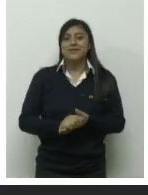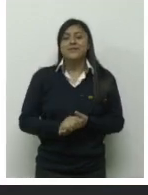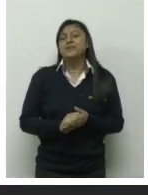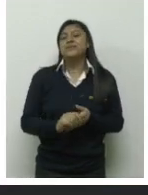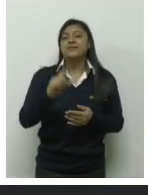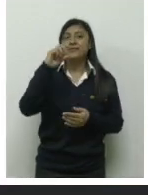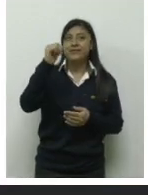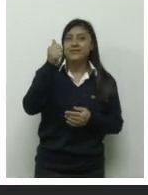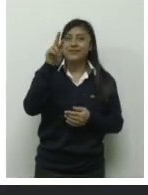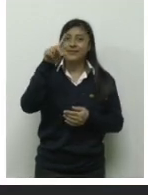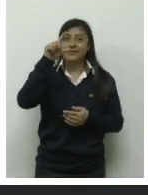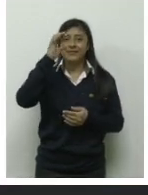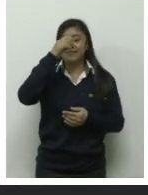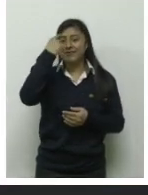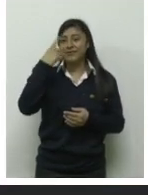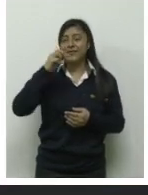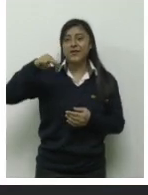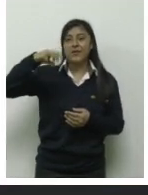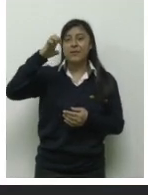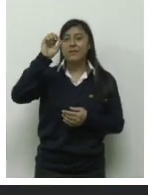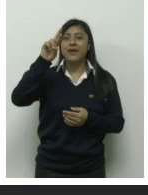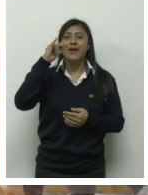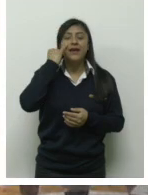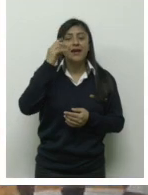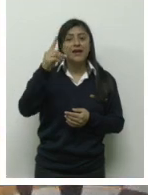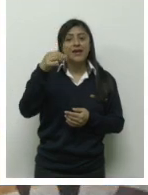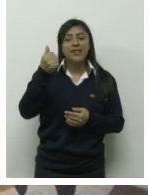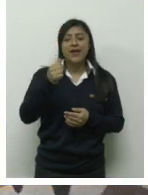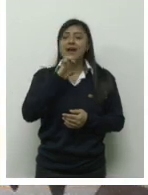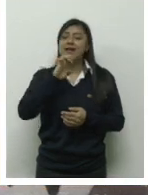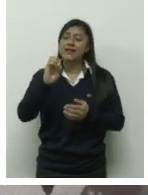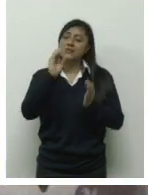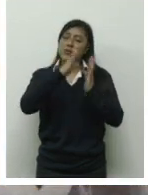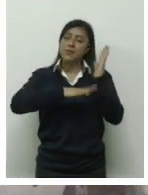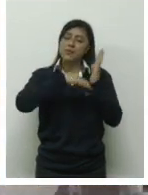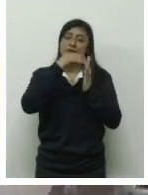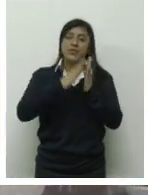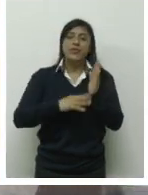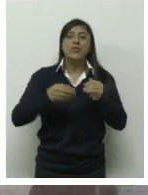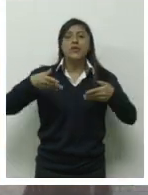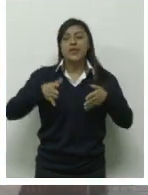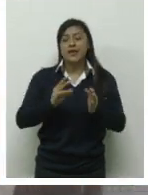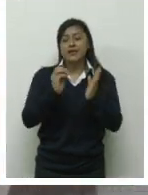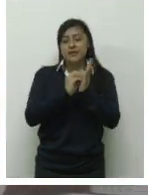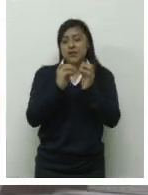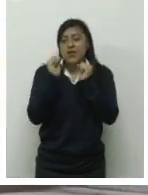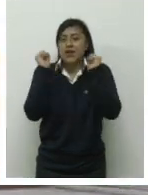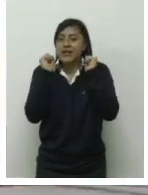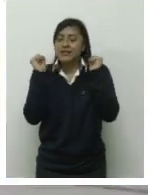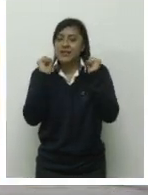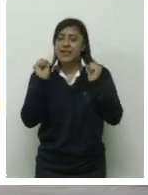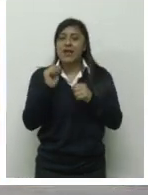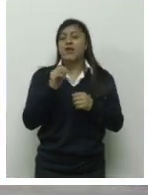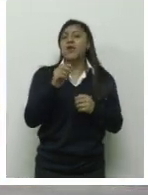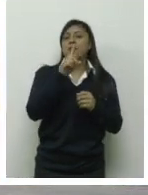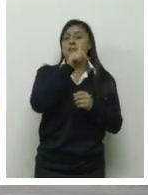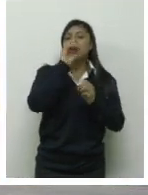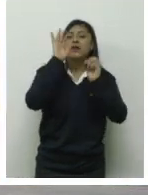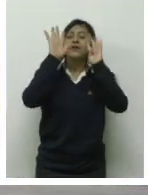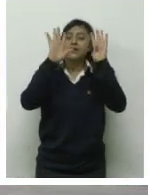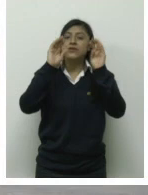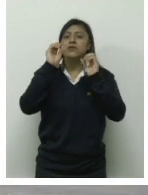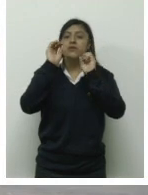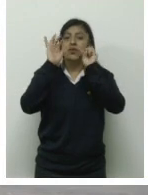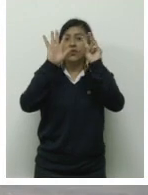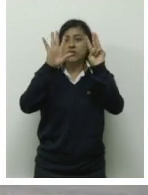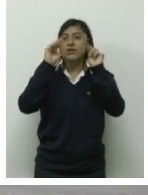Carlos Mérida es un pintor y escultor guatemalteco, originario de Quetzaltenango. Nació el 2 de diciembre de 1891